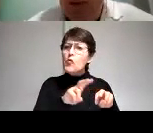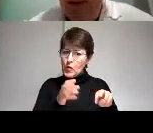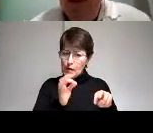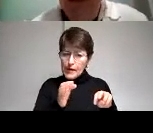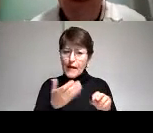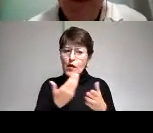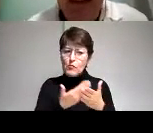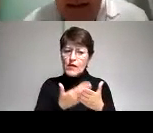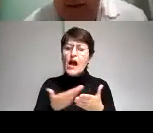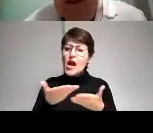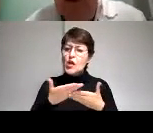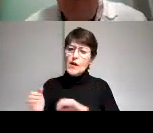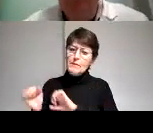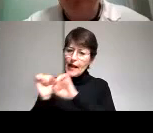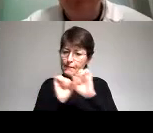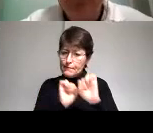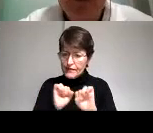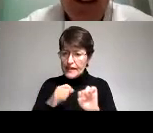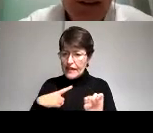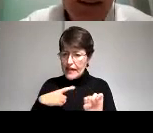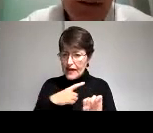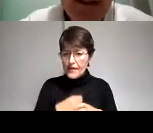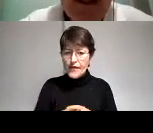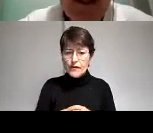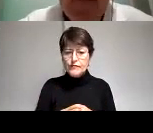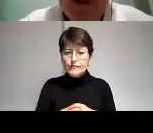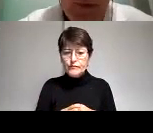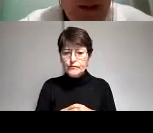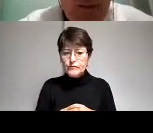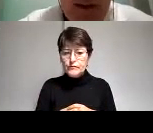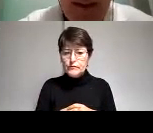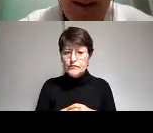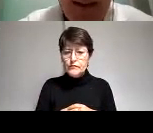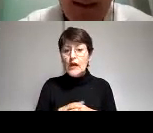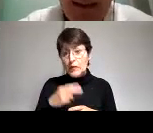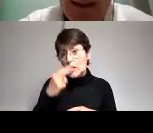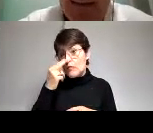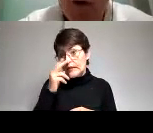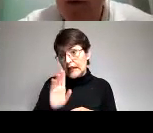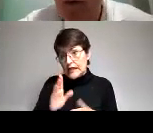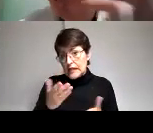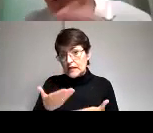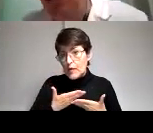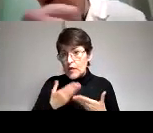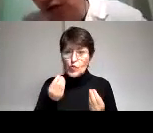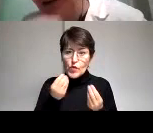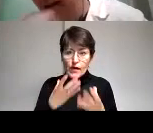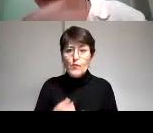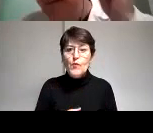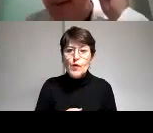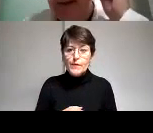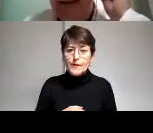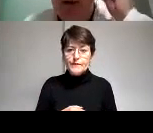cuanto a prevención de cáncer, de momento no tenemos resultados en este sentido, pero podría ser muy interesante como